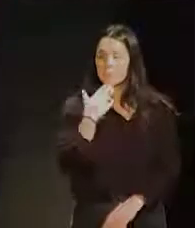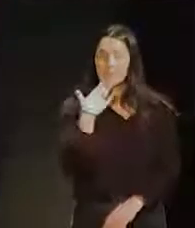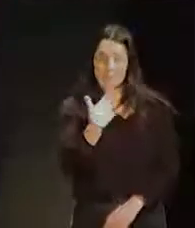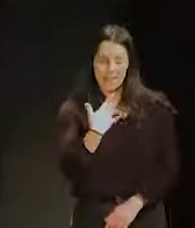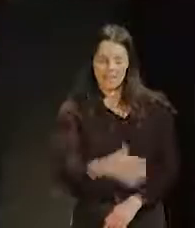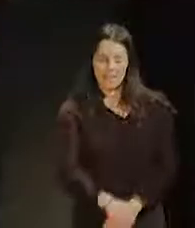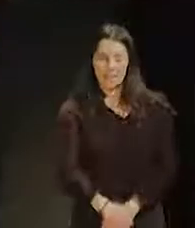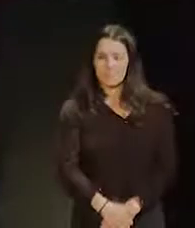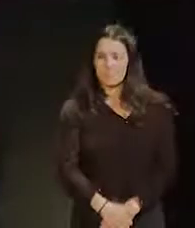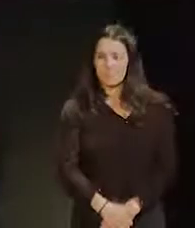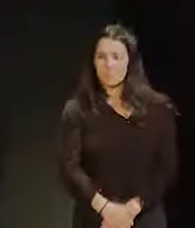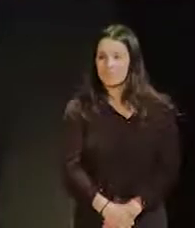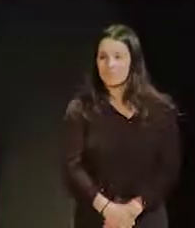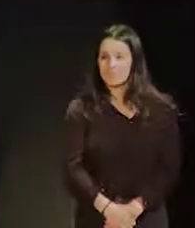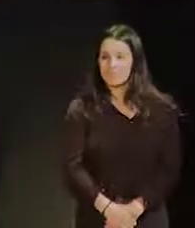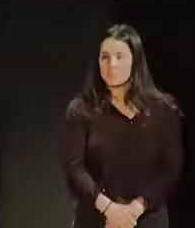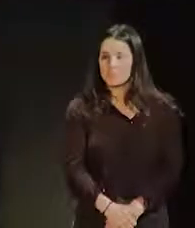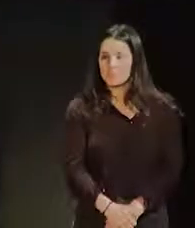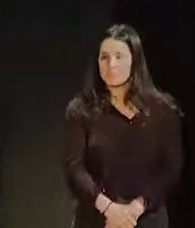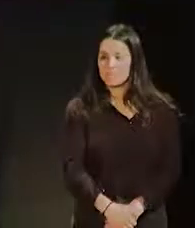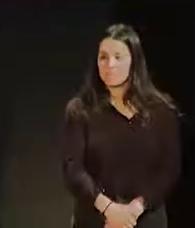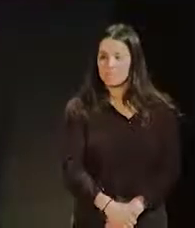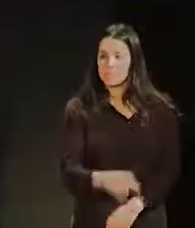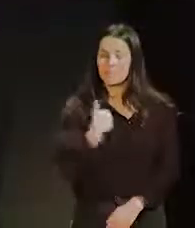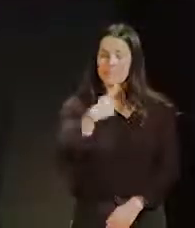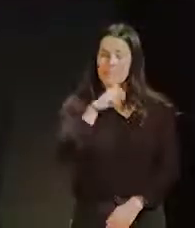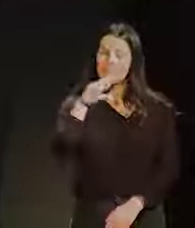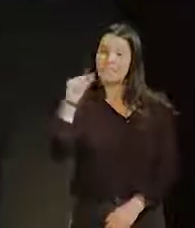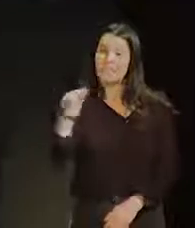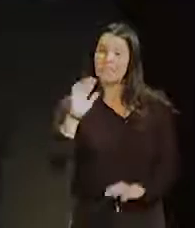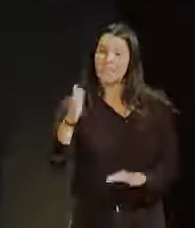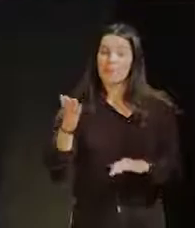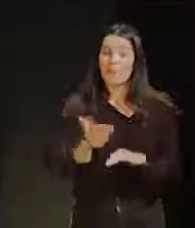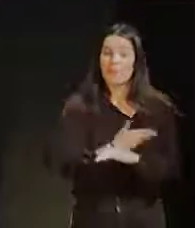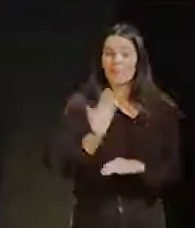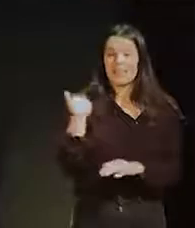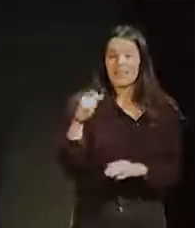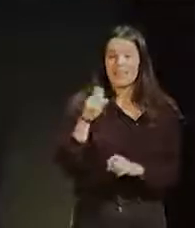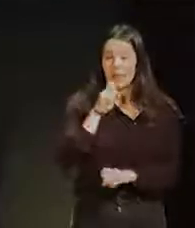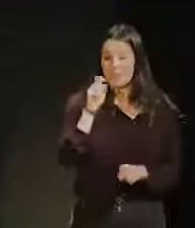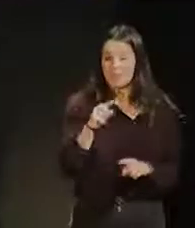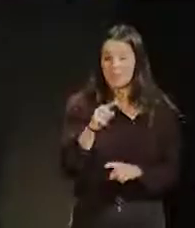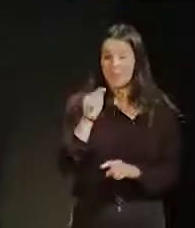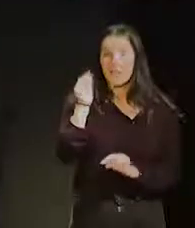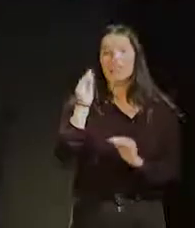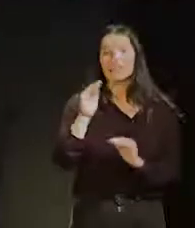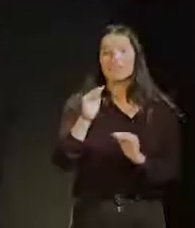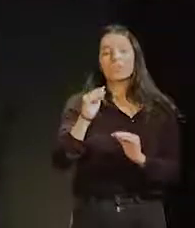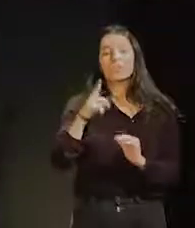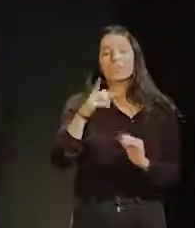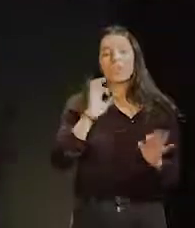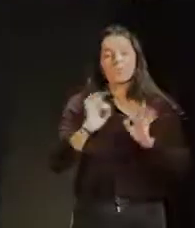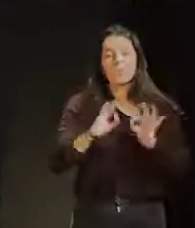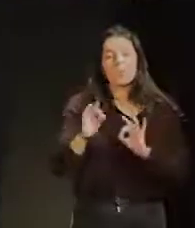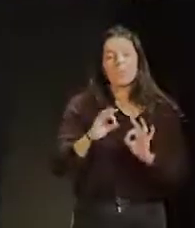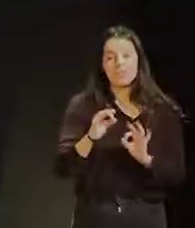Gracias. Voy a vencer mi vergüenza porque te vas, pero quería preguntarte esto. Ayer en vuestra obra Purgatorio vi